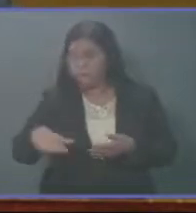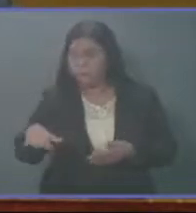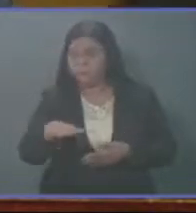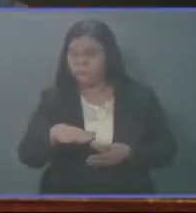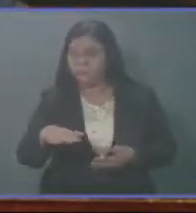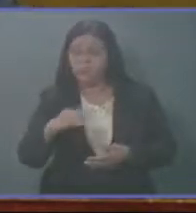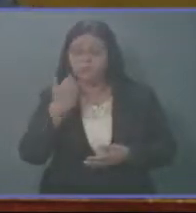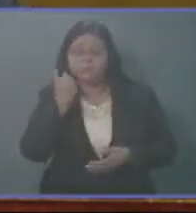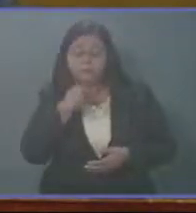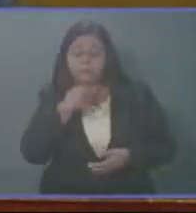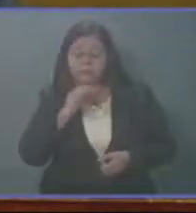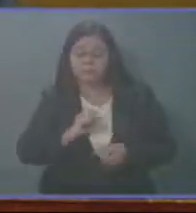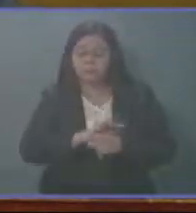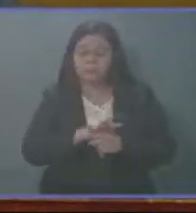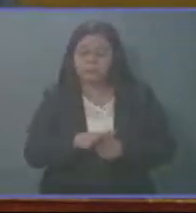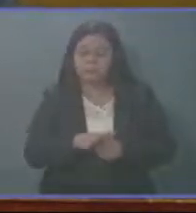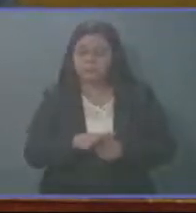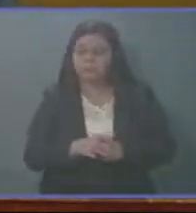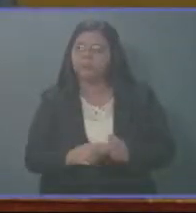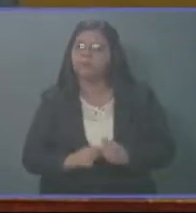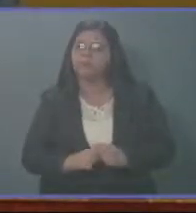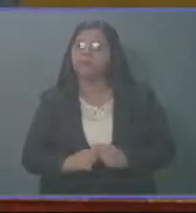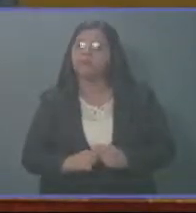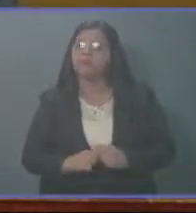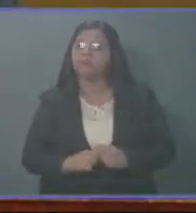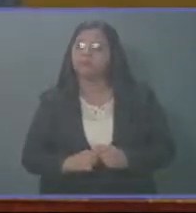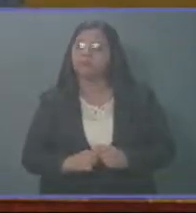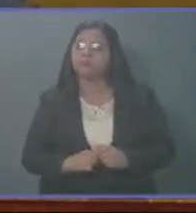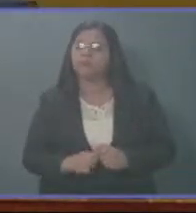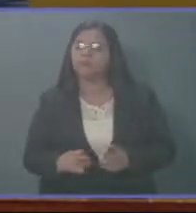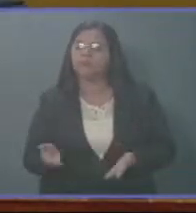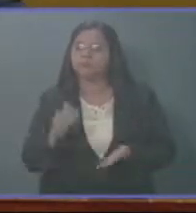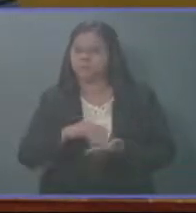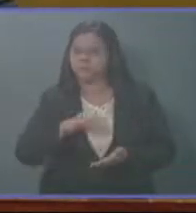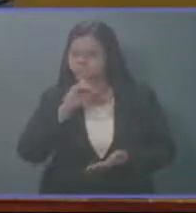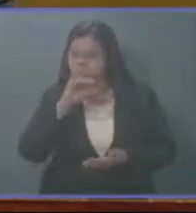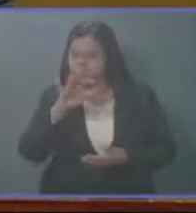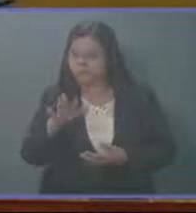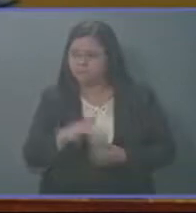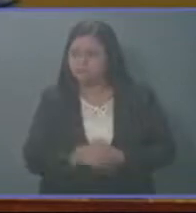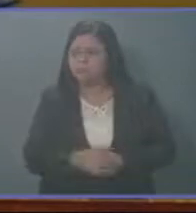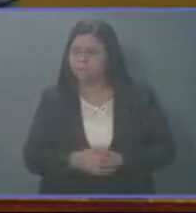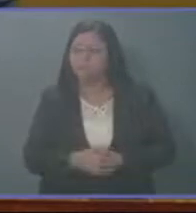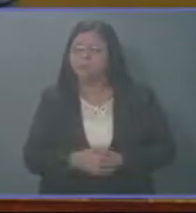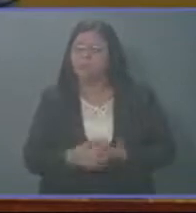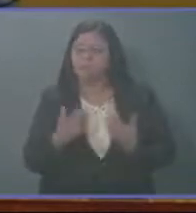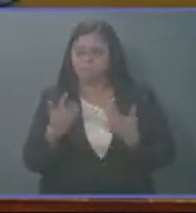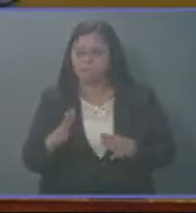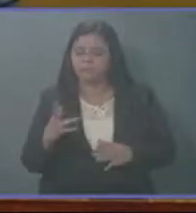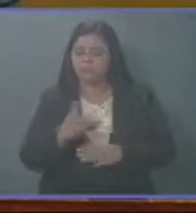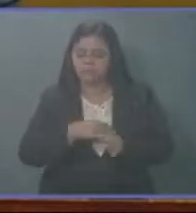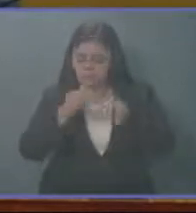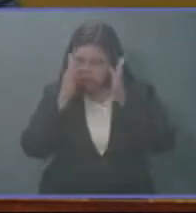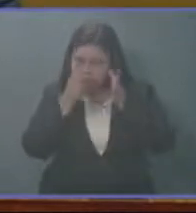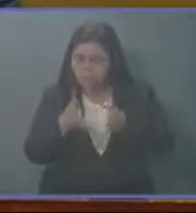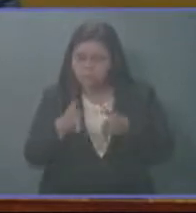marco de la pandemia por COVID-19, repito, donde se hizo un enfoque